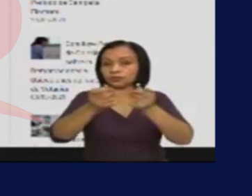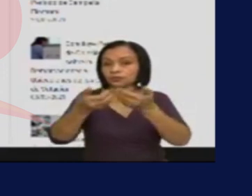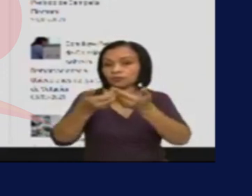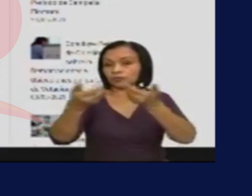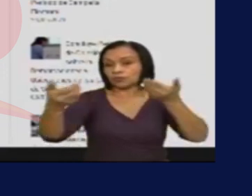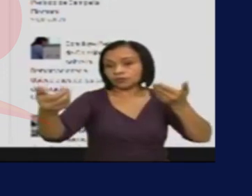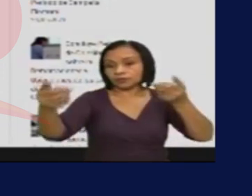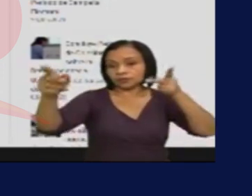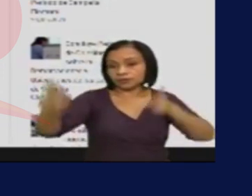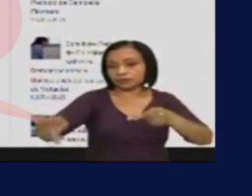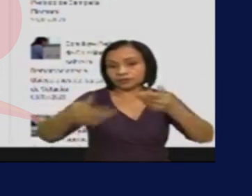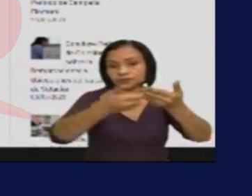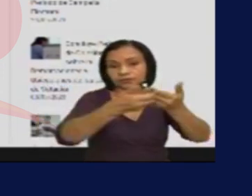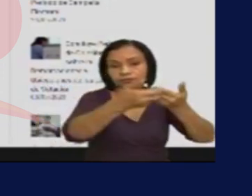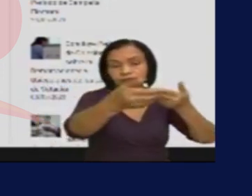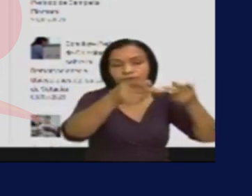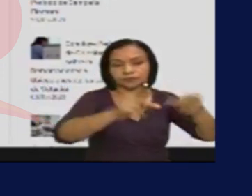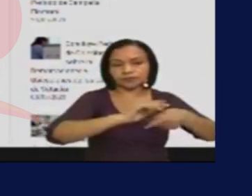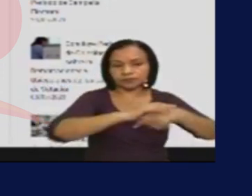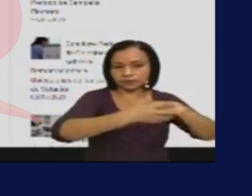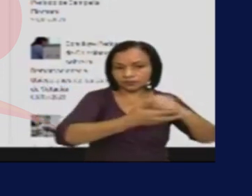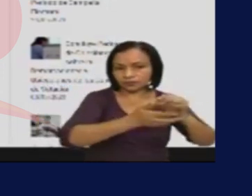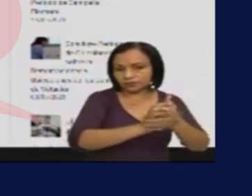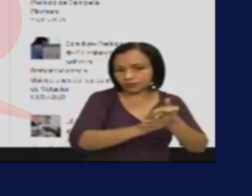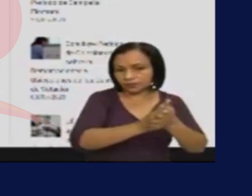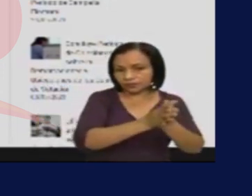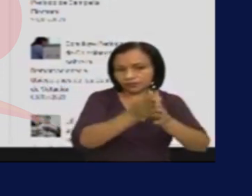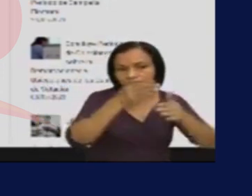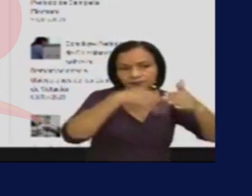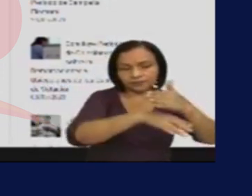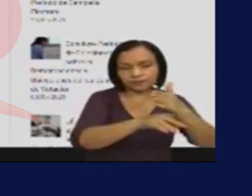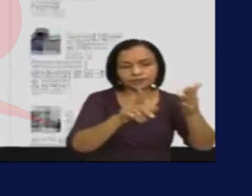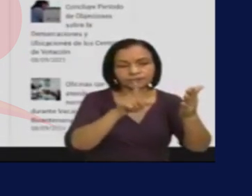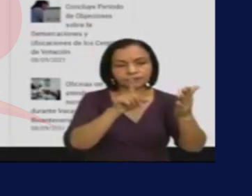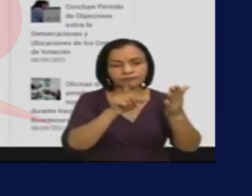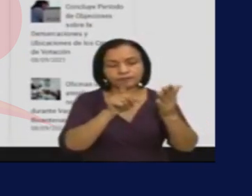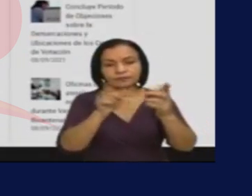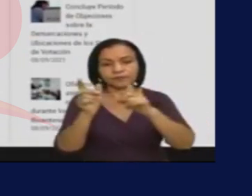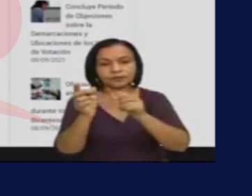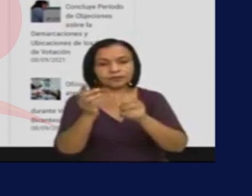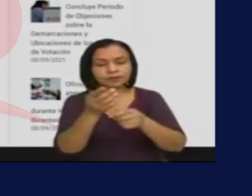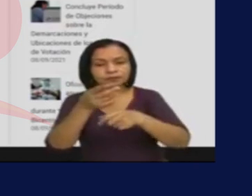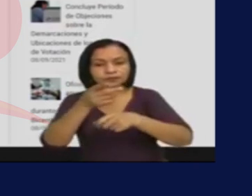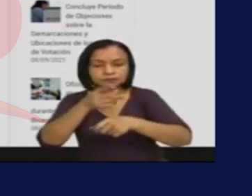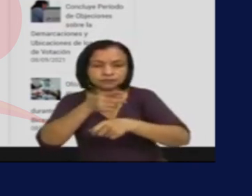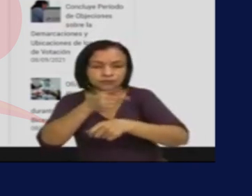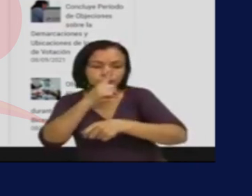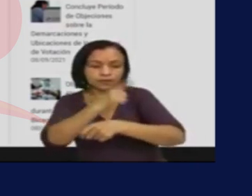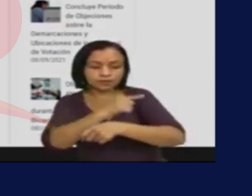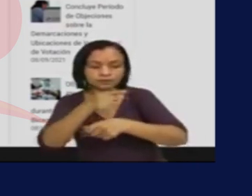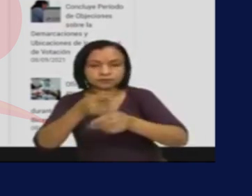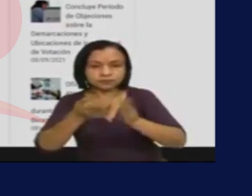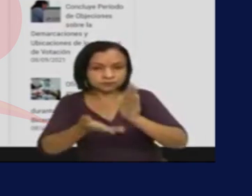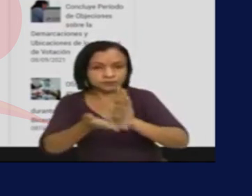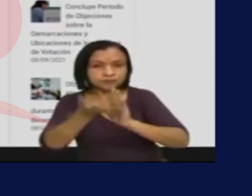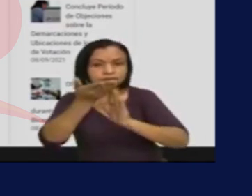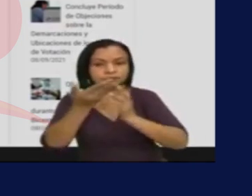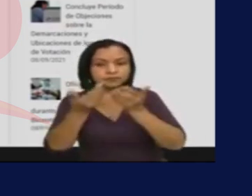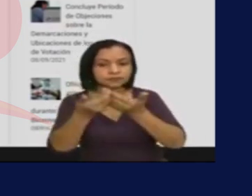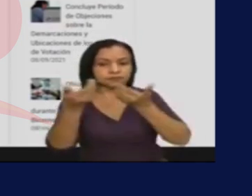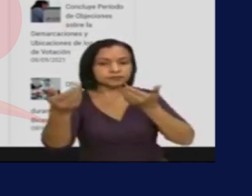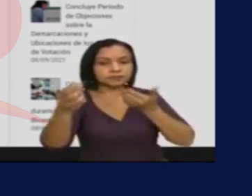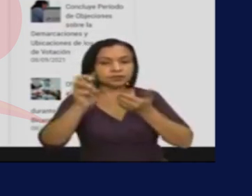¿verdad?, el lavadito de mano al entrar, o el alcohol, la toma de temperatura, y mantener una distancia